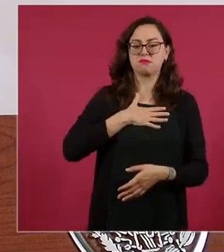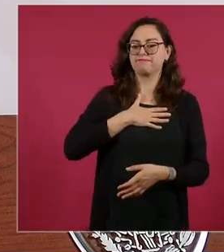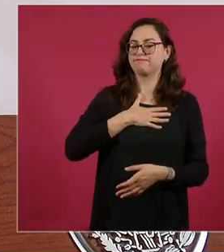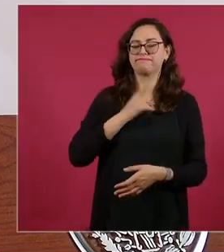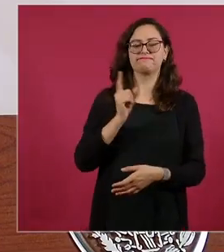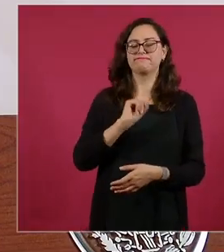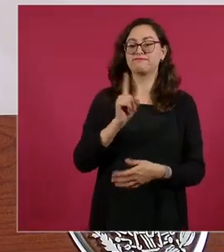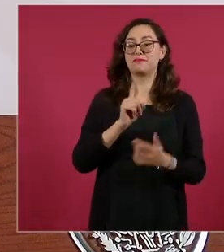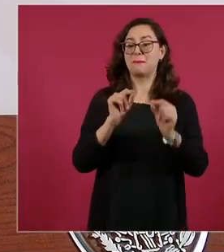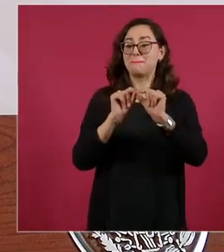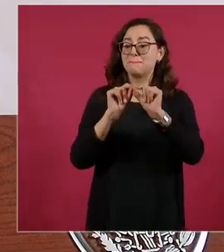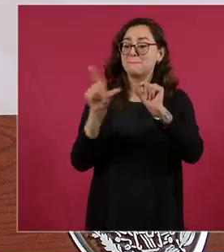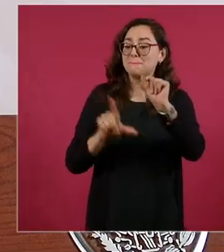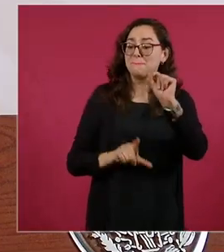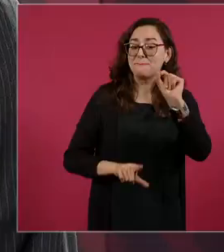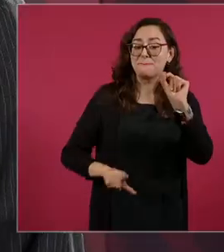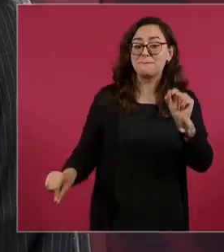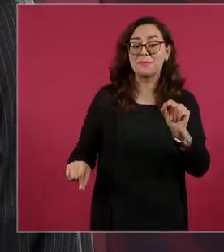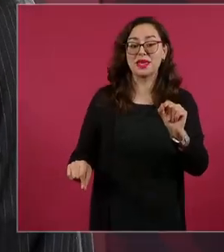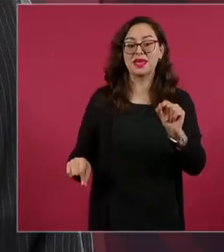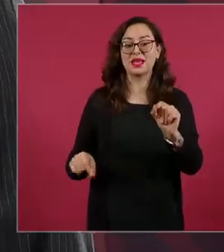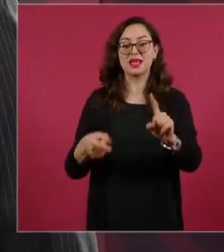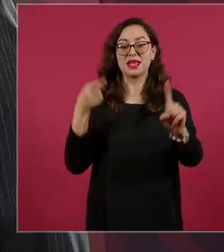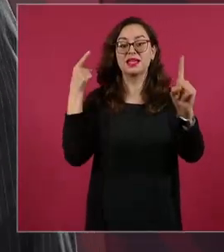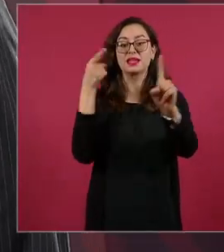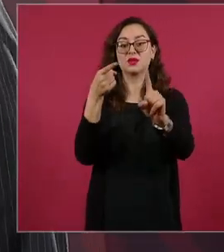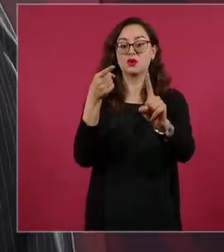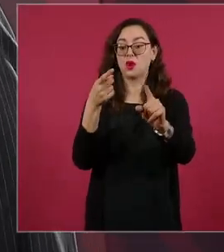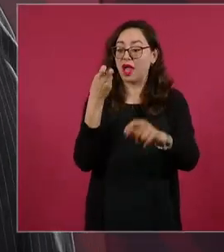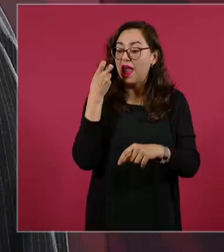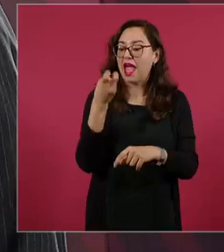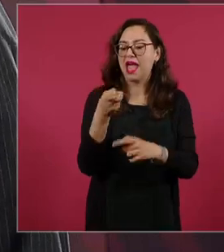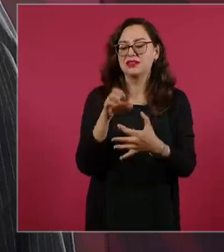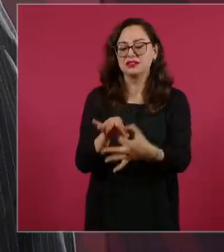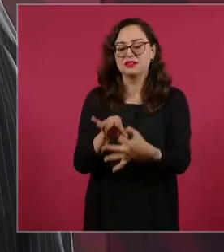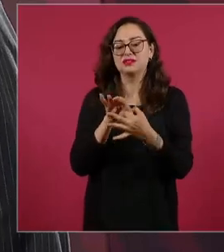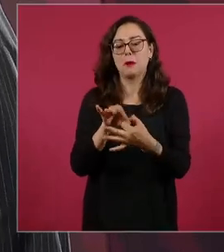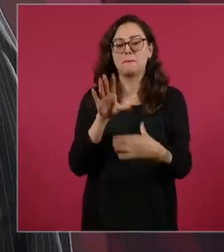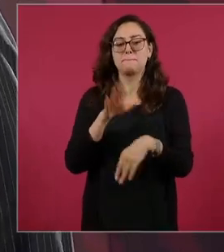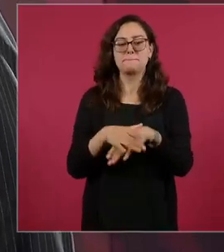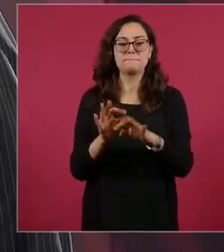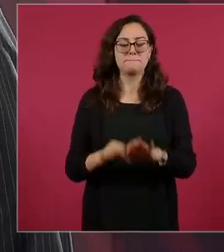Que ese es nuestro partido Más importante